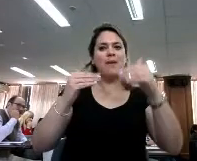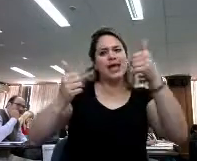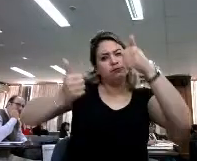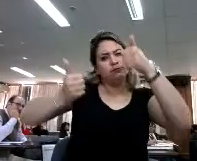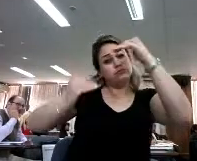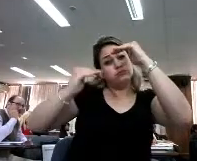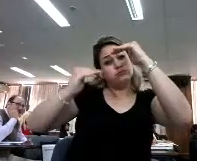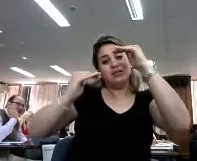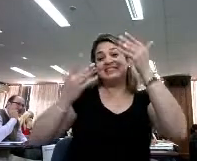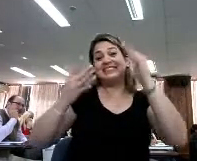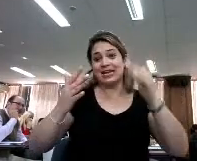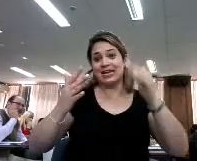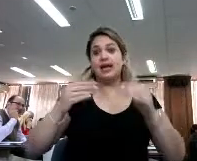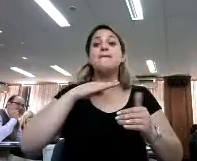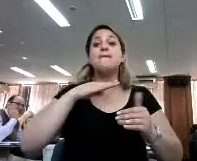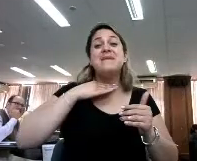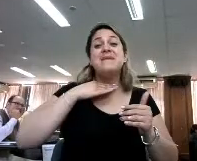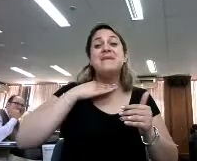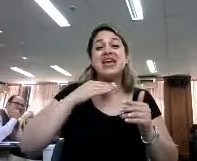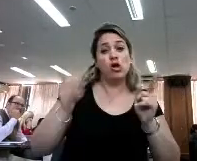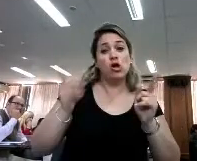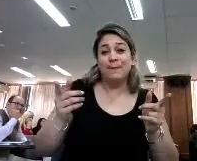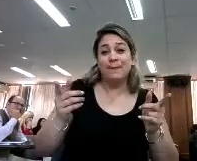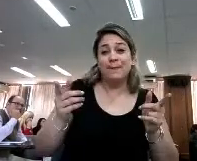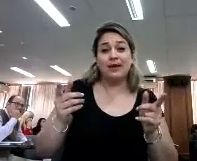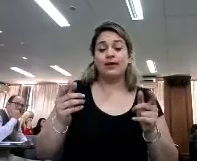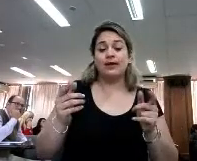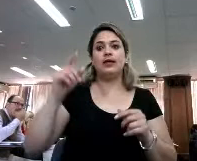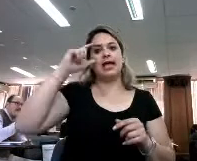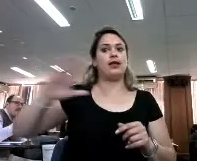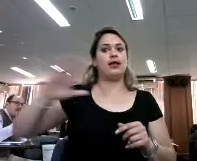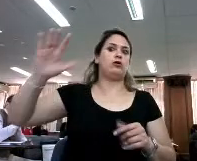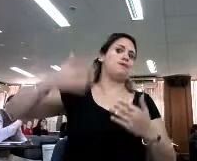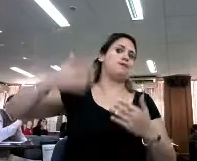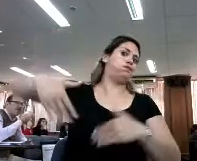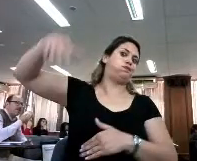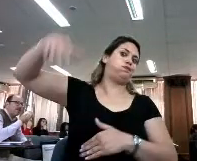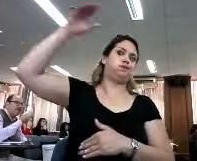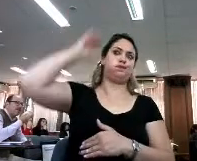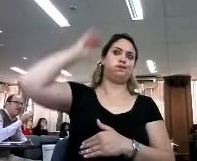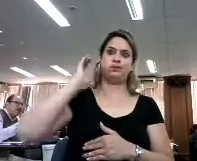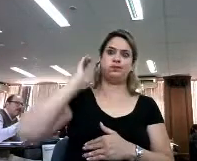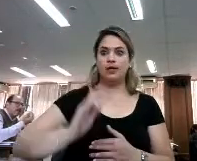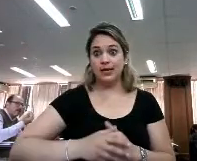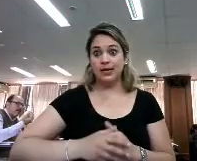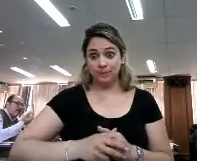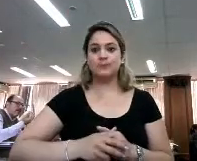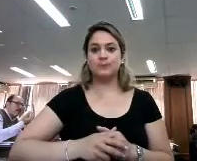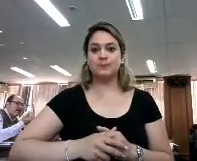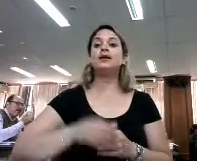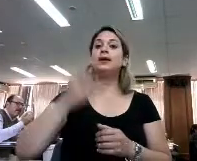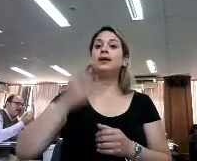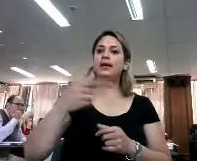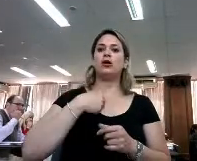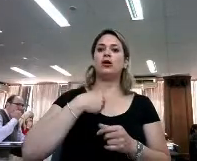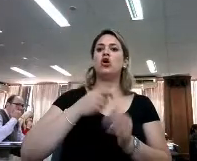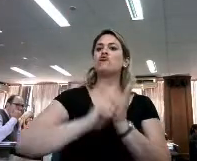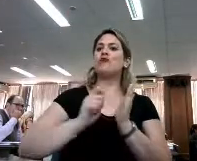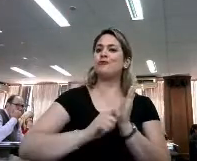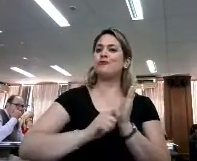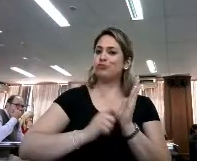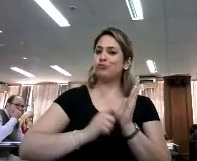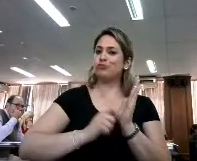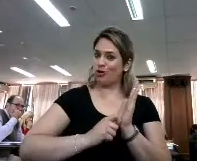va. México. Y en Europa ni qué decir. Bien, ahora, sentémonos con un autor, con